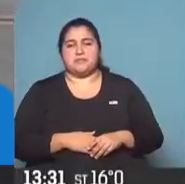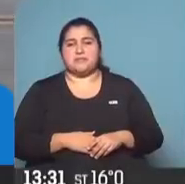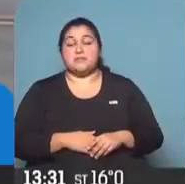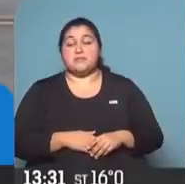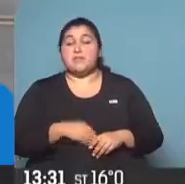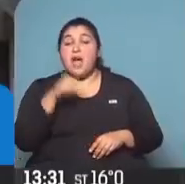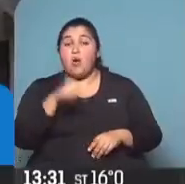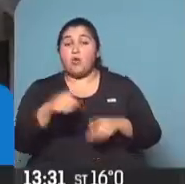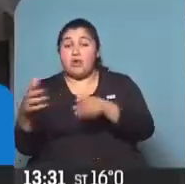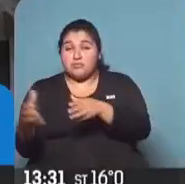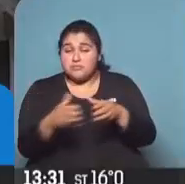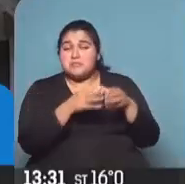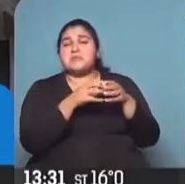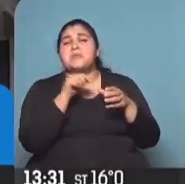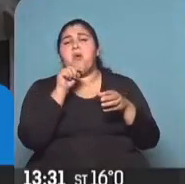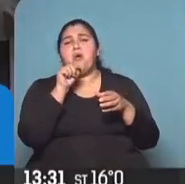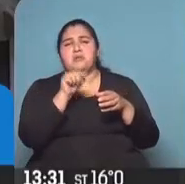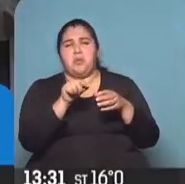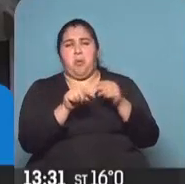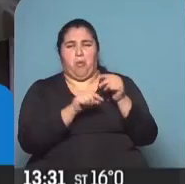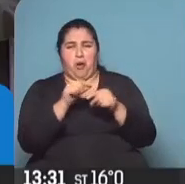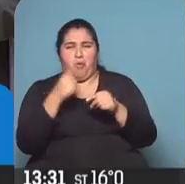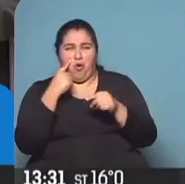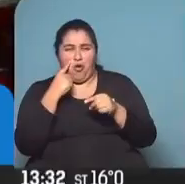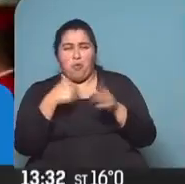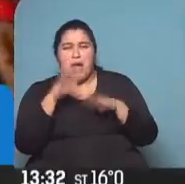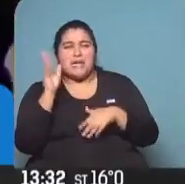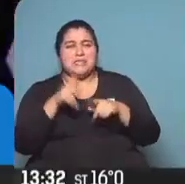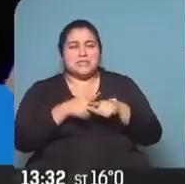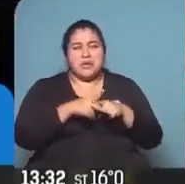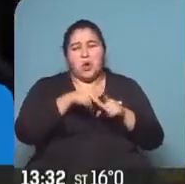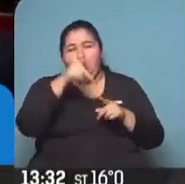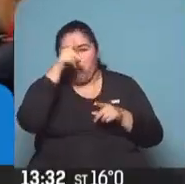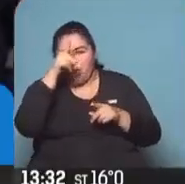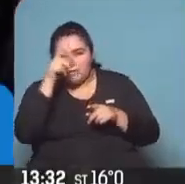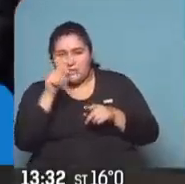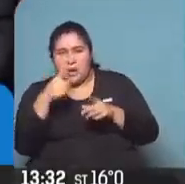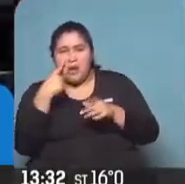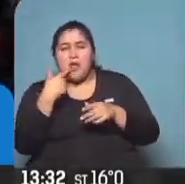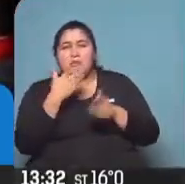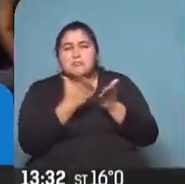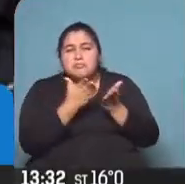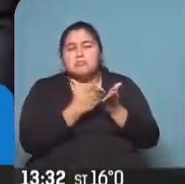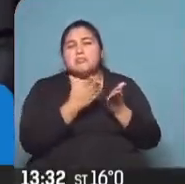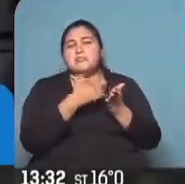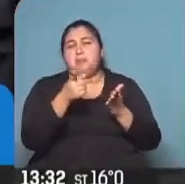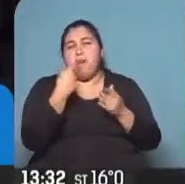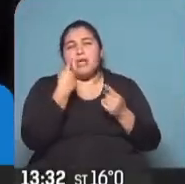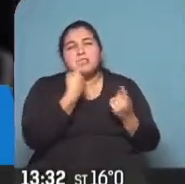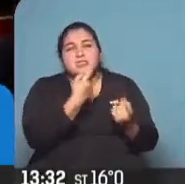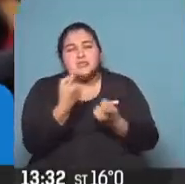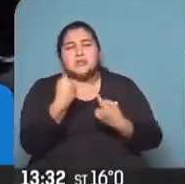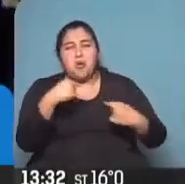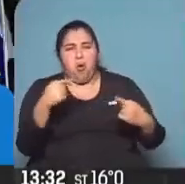y haciendo su formación técnico policial generando los conocimientos